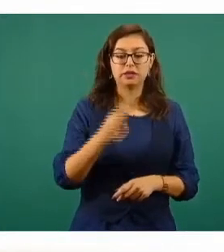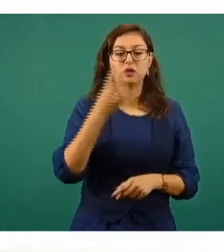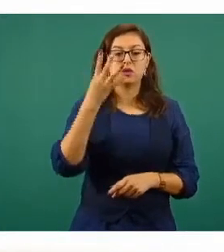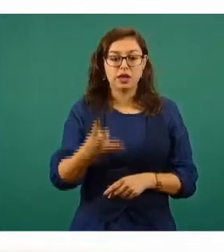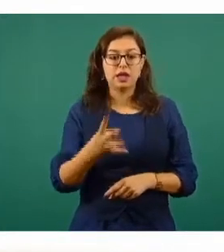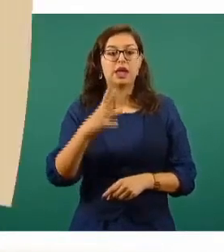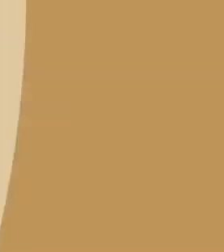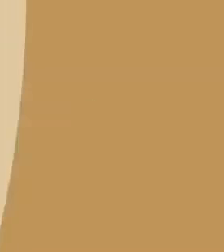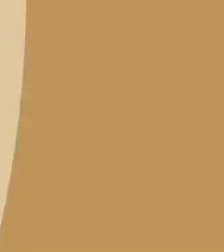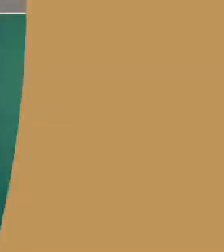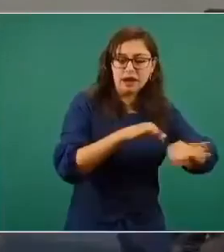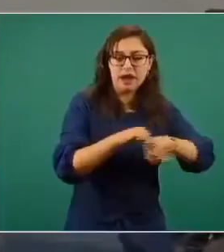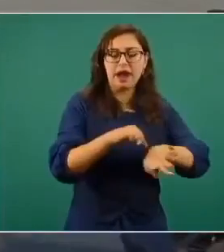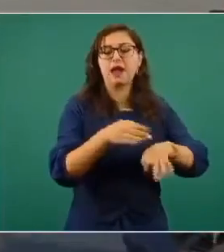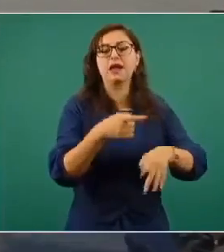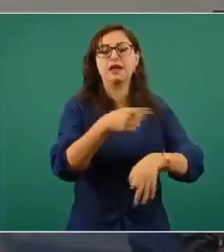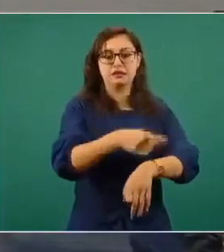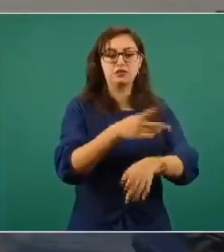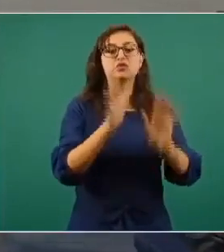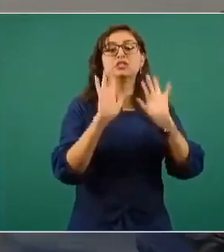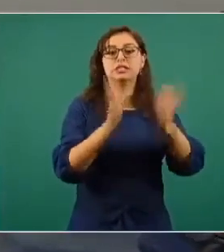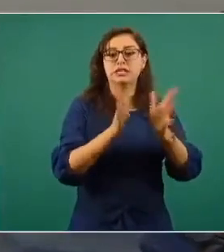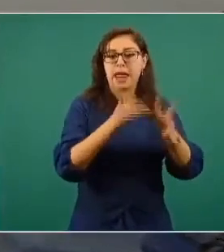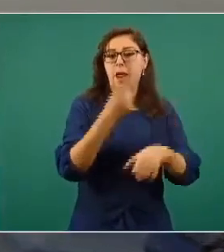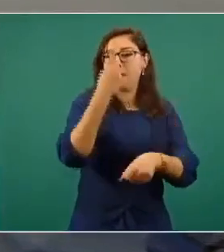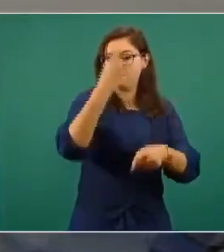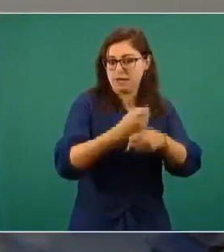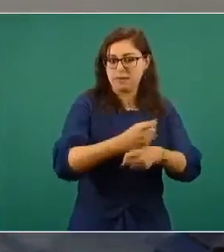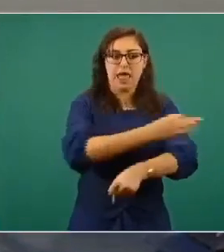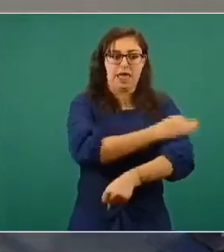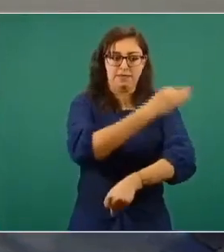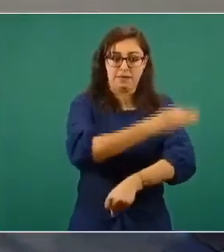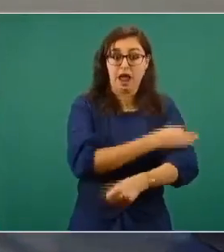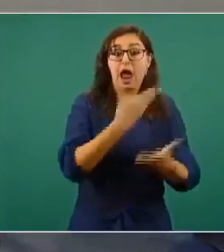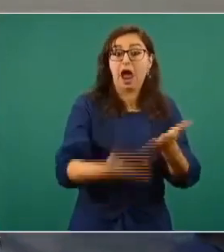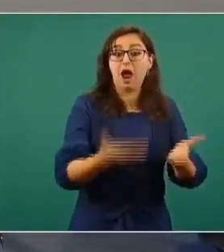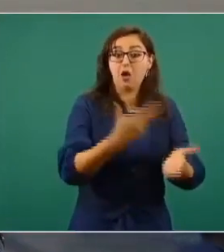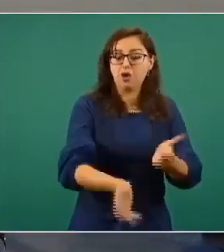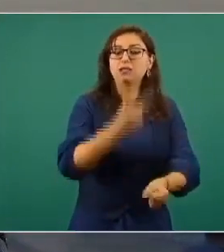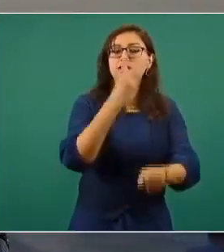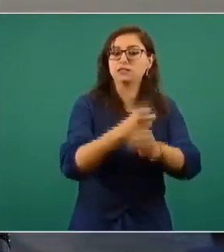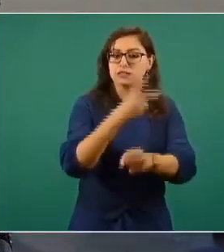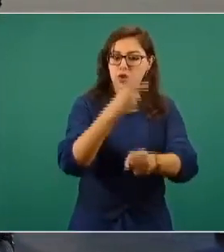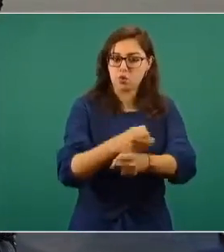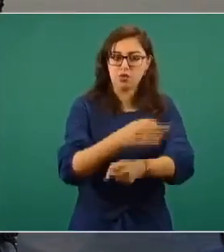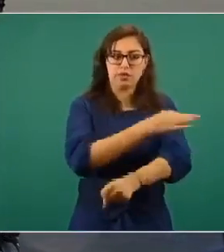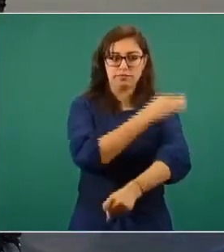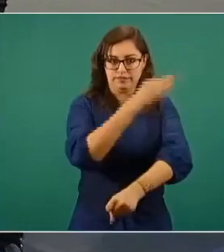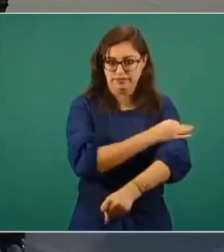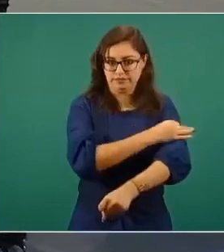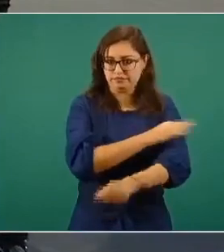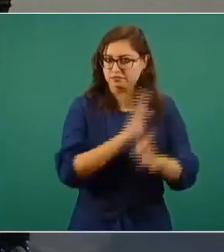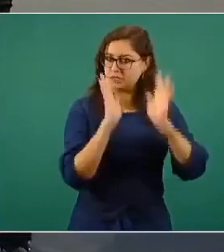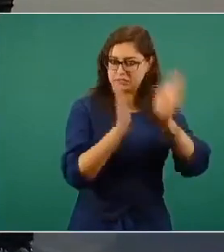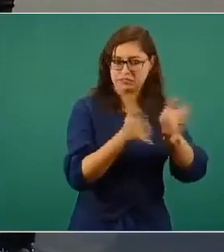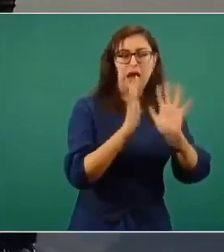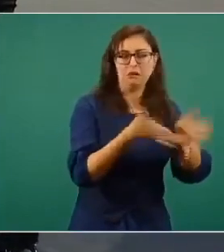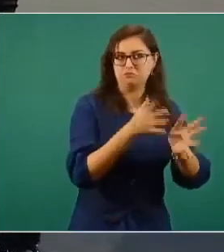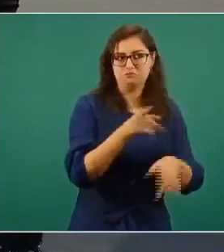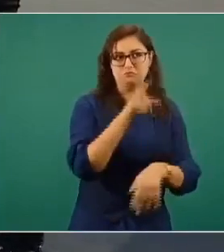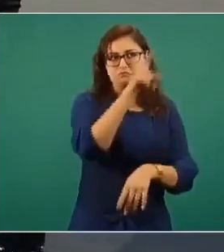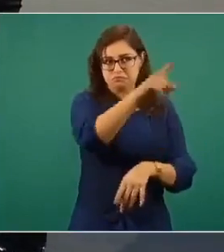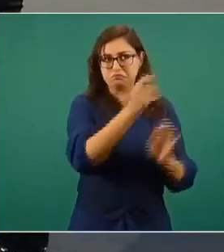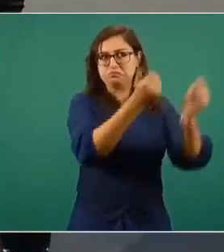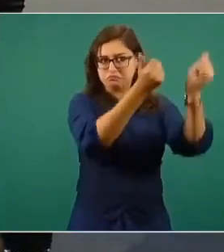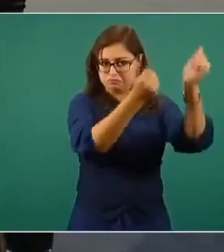vacunación programados. El presidente López Obrador expresó que para mejorar el Sistema Nacional de Salud es